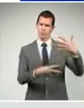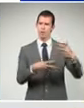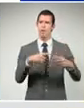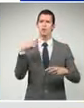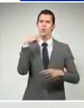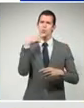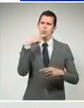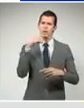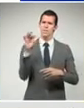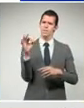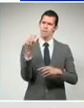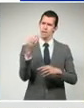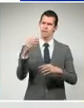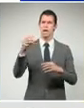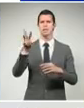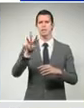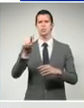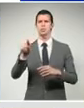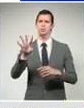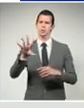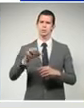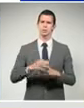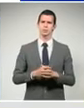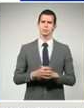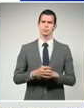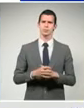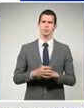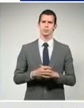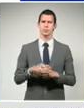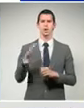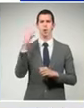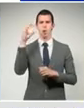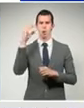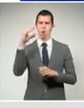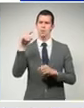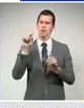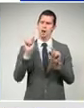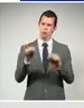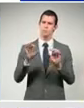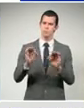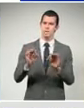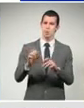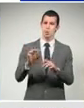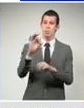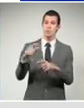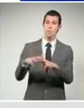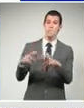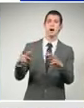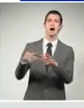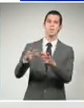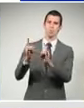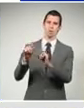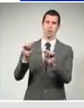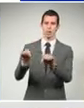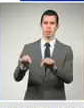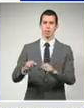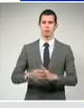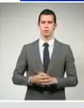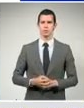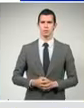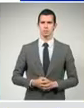Francia y Colombia entre los países que aportaron el mayor número de